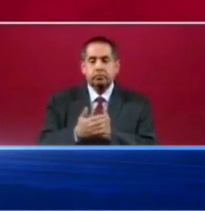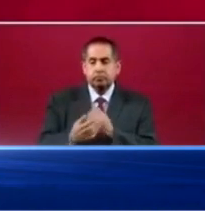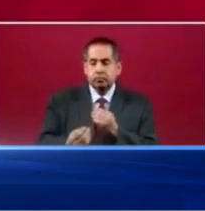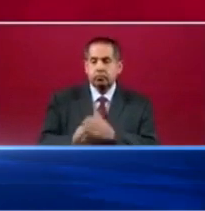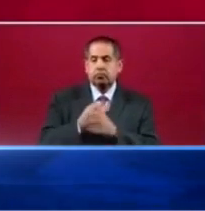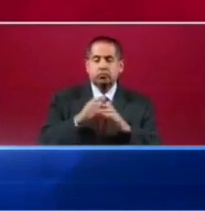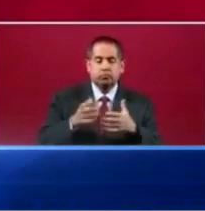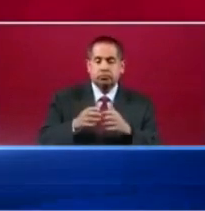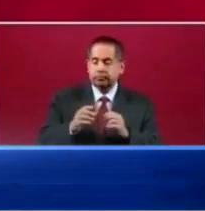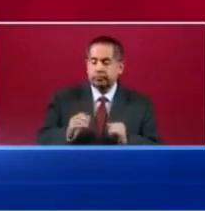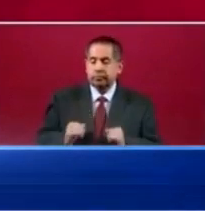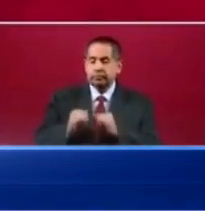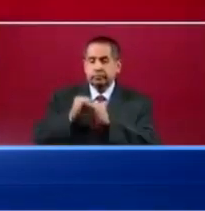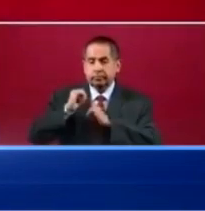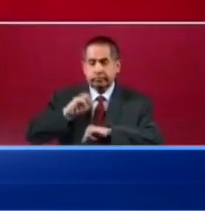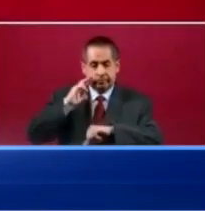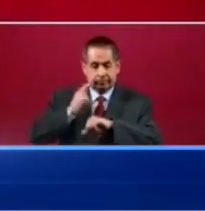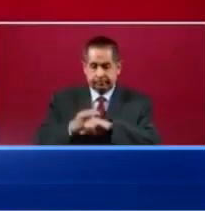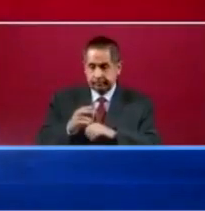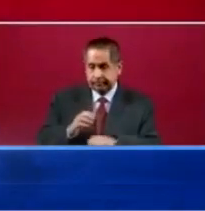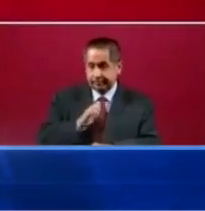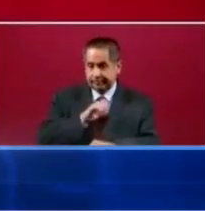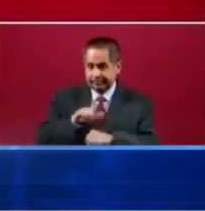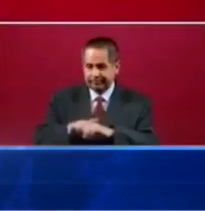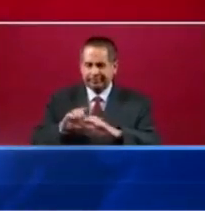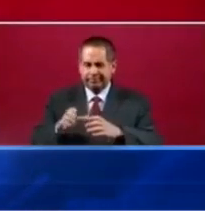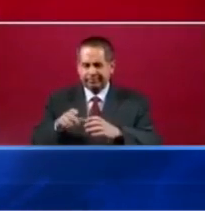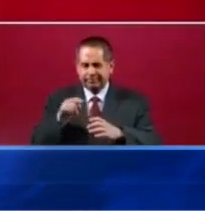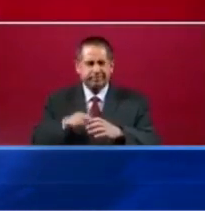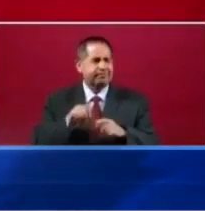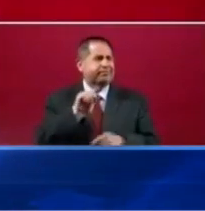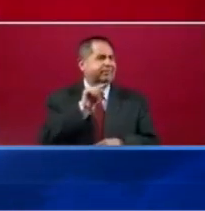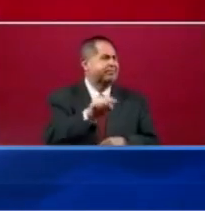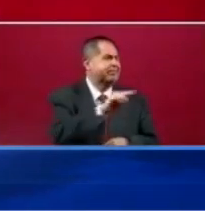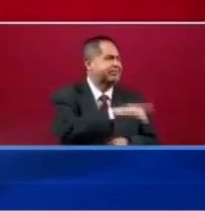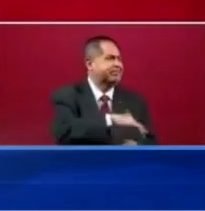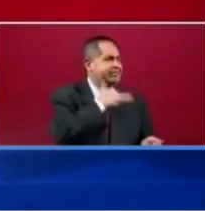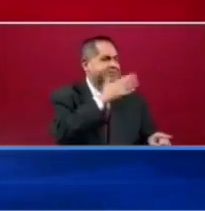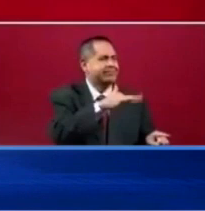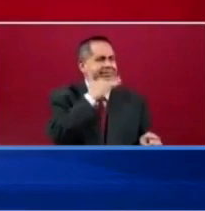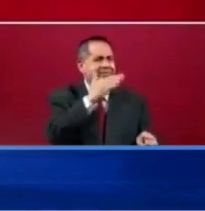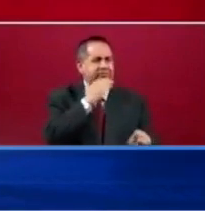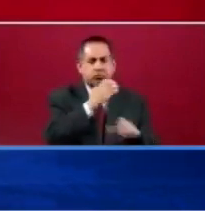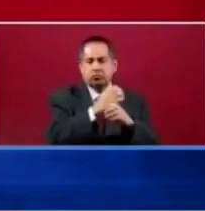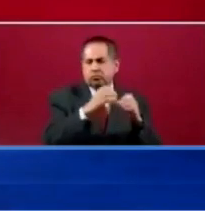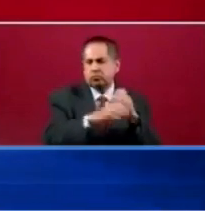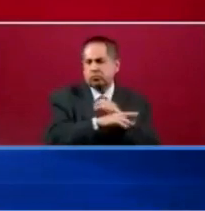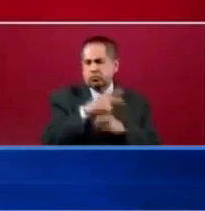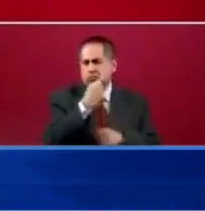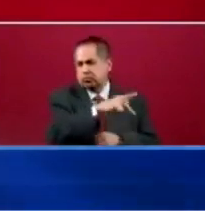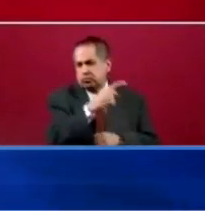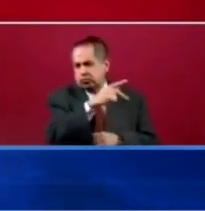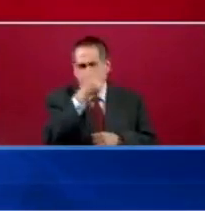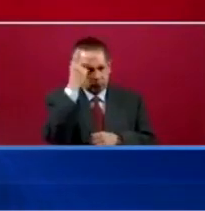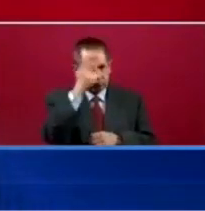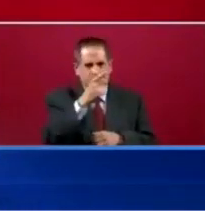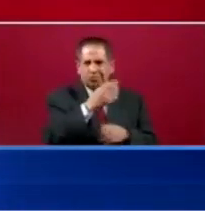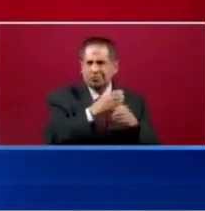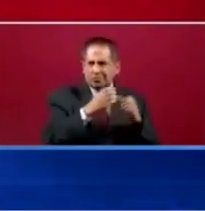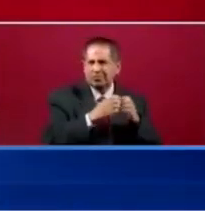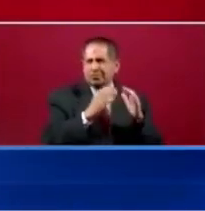del catálogo de delitos graves que ameriten prisión preventiva oficiosa y modificaciones a la Ley de Extinción de